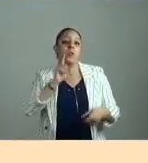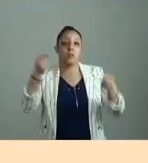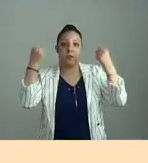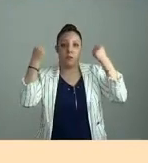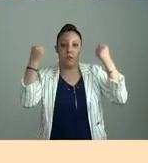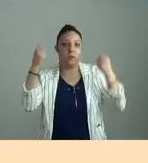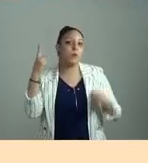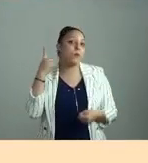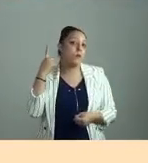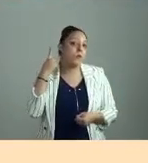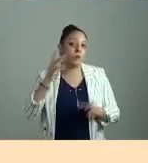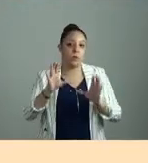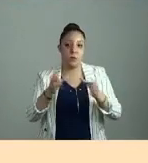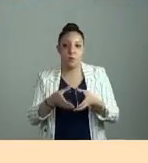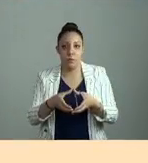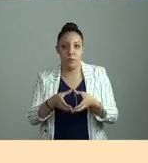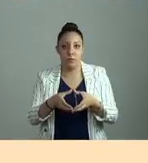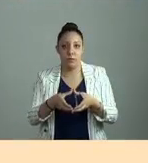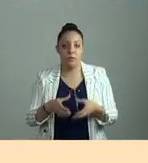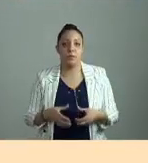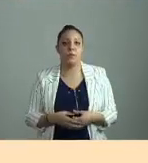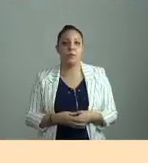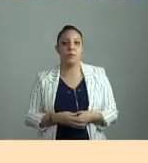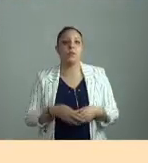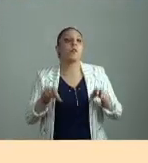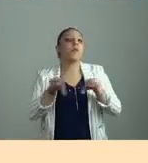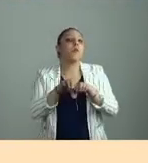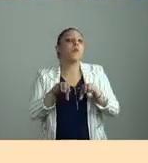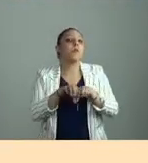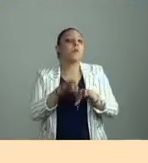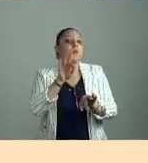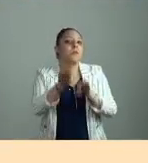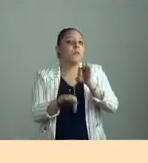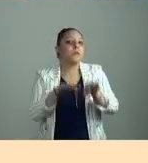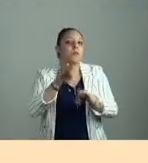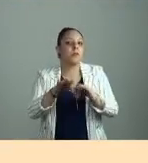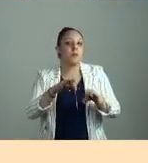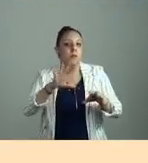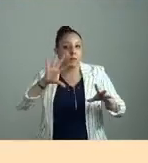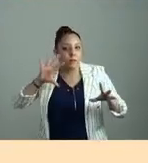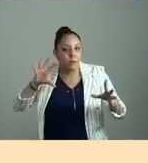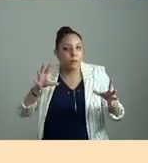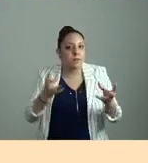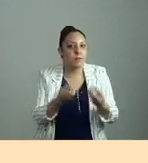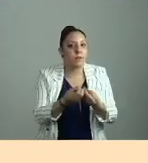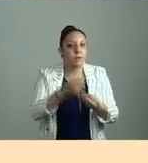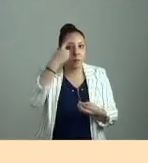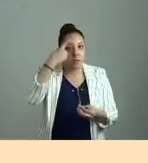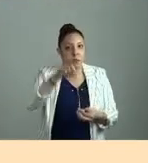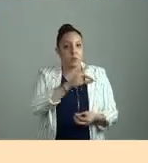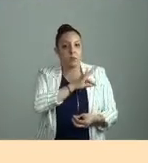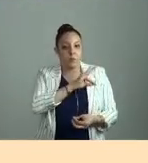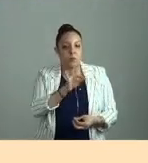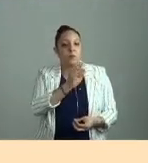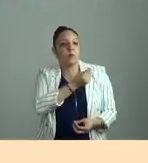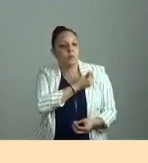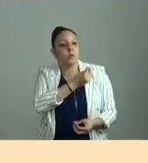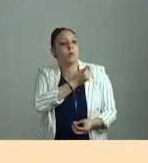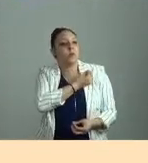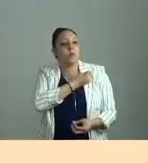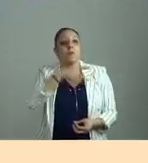como dices como forma de reorganización de resistencia pero también de posibilidad de un mundo porvenir